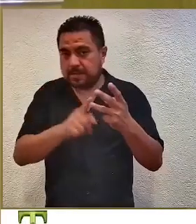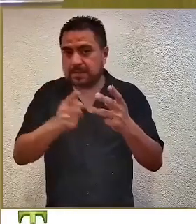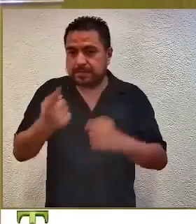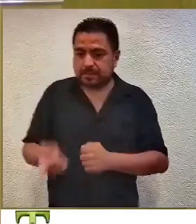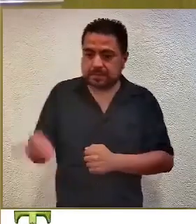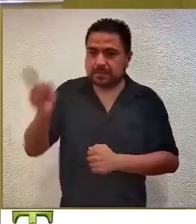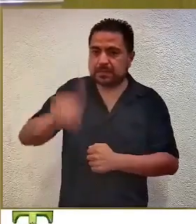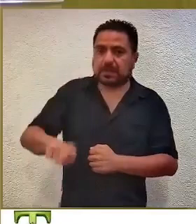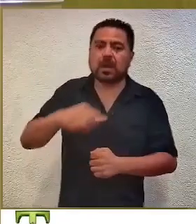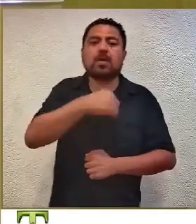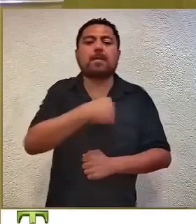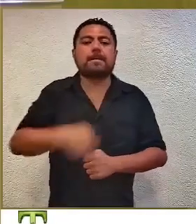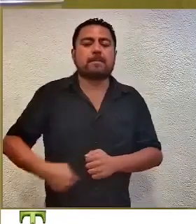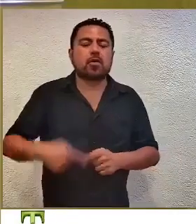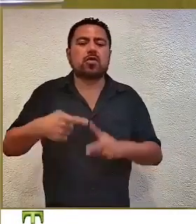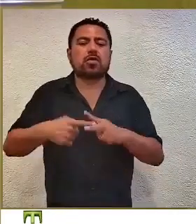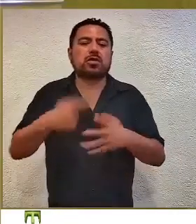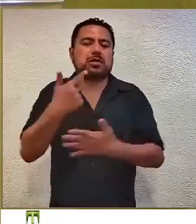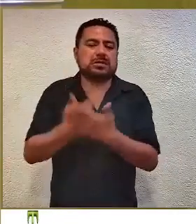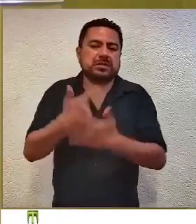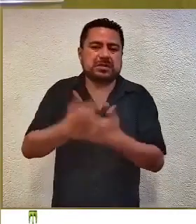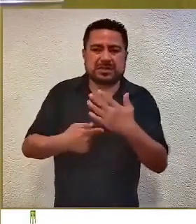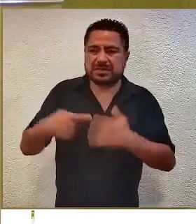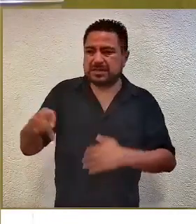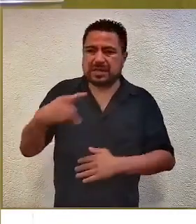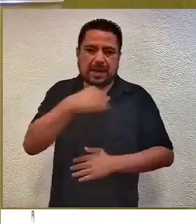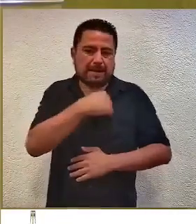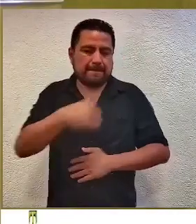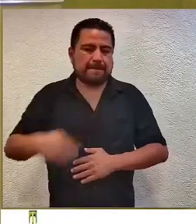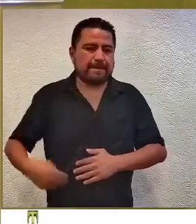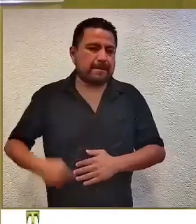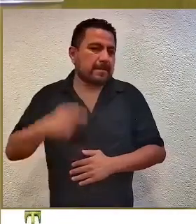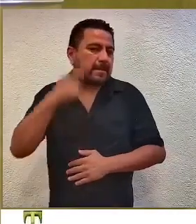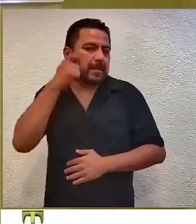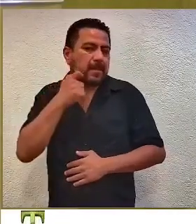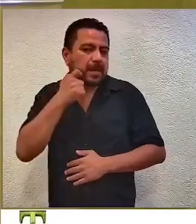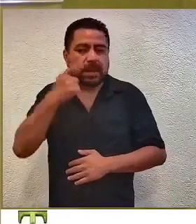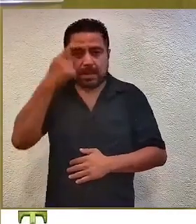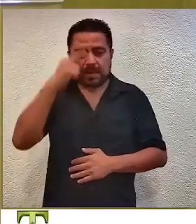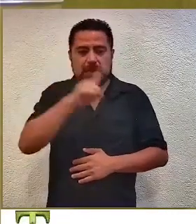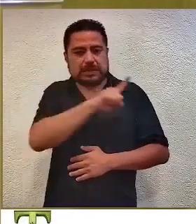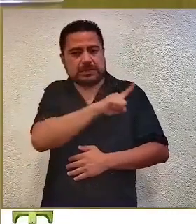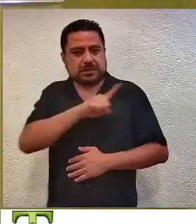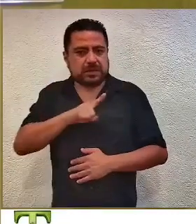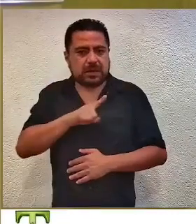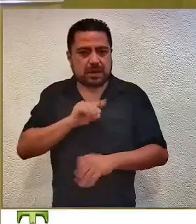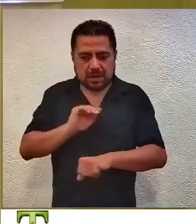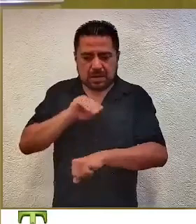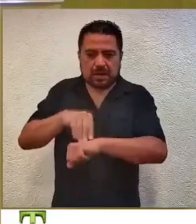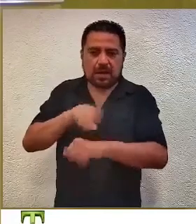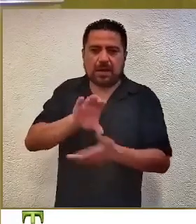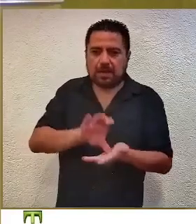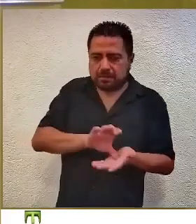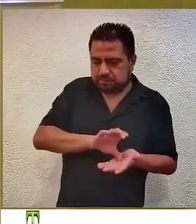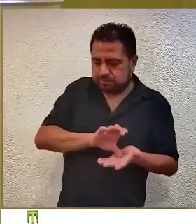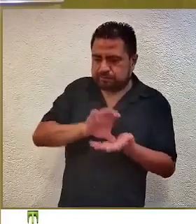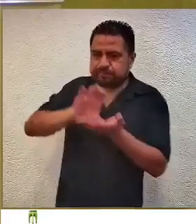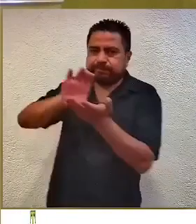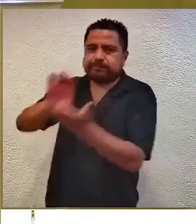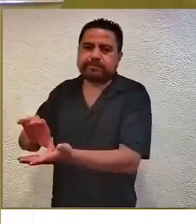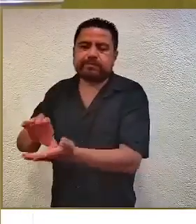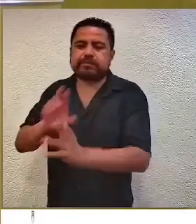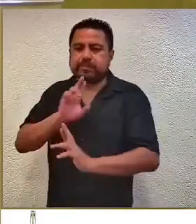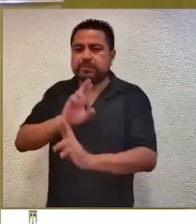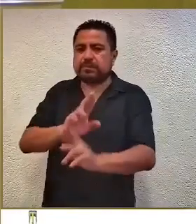al presidente y al tesorero del Ayuntamiento del municipio de Metlatónoc, Guerrero, para que den cumplimiento a los efectos establecidos en la presente